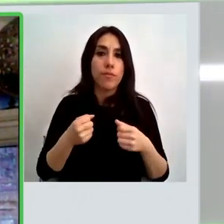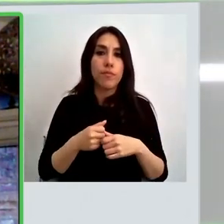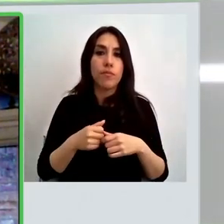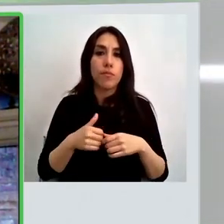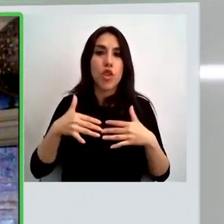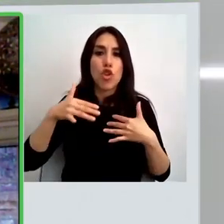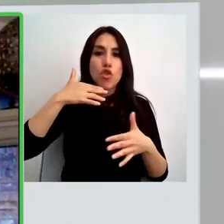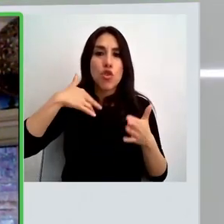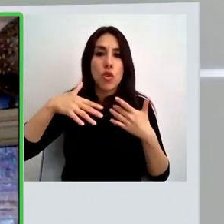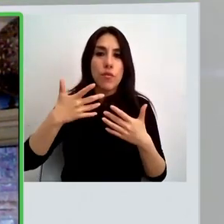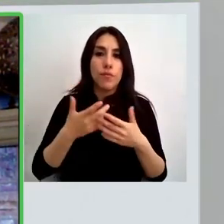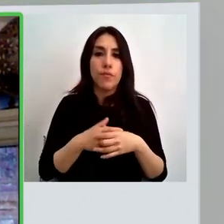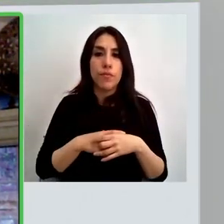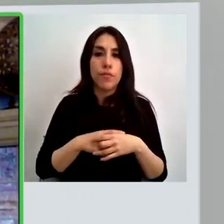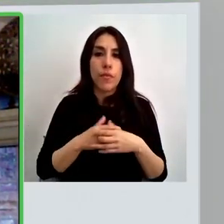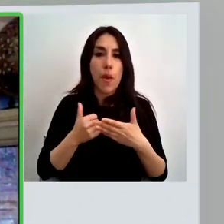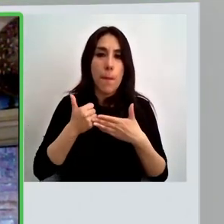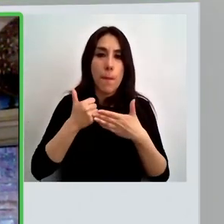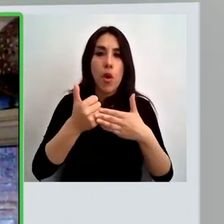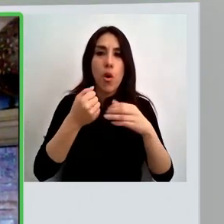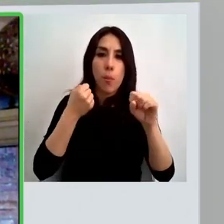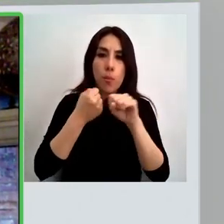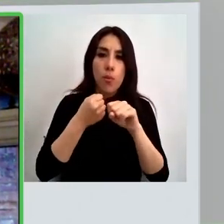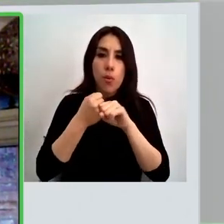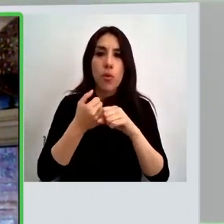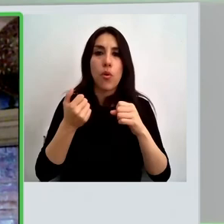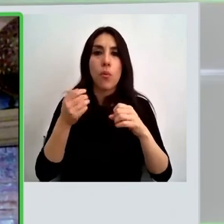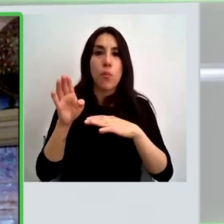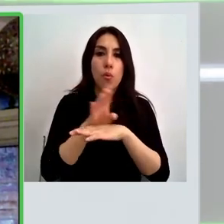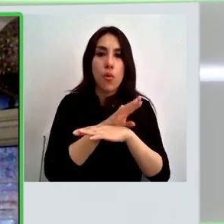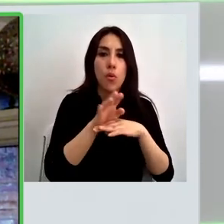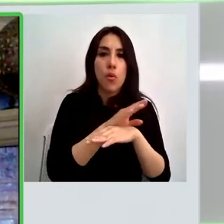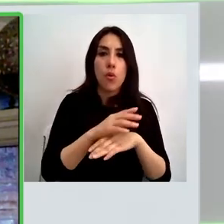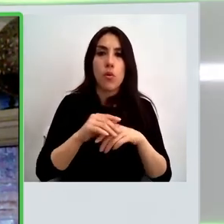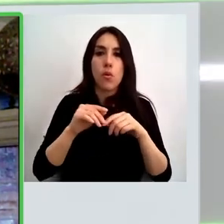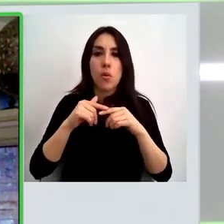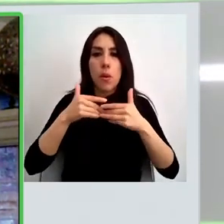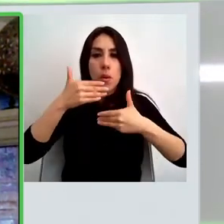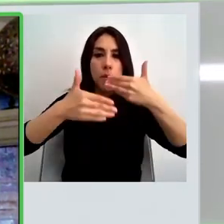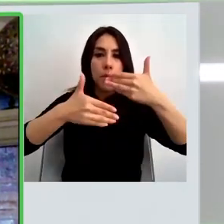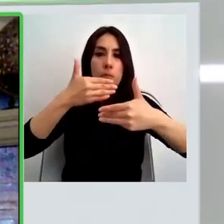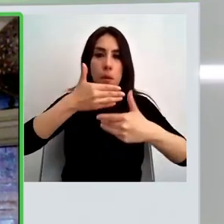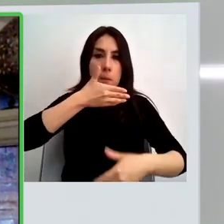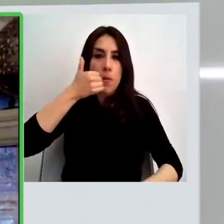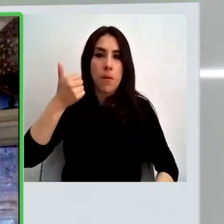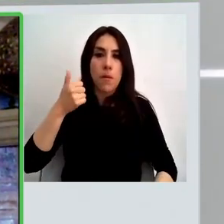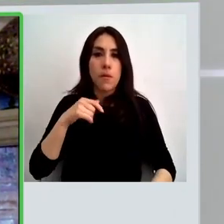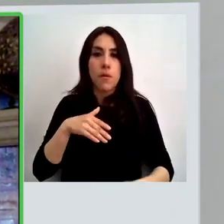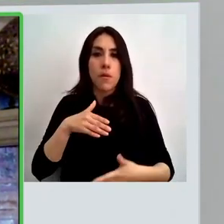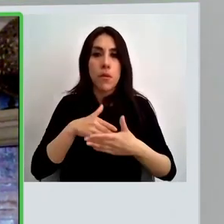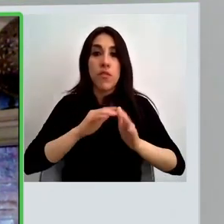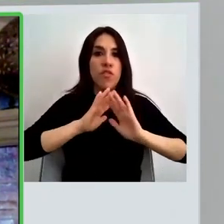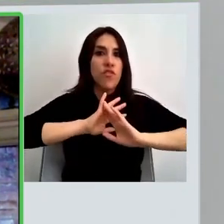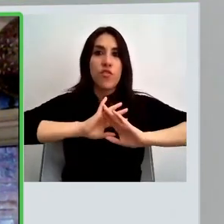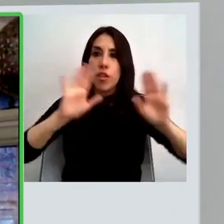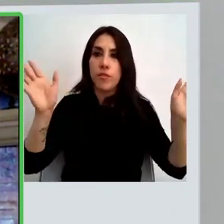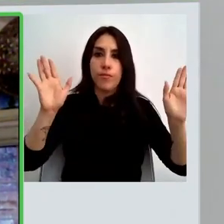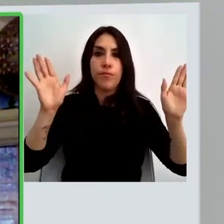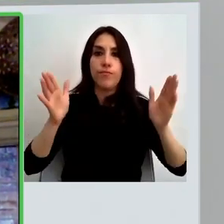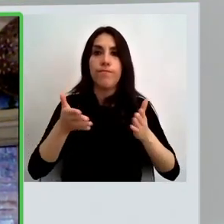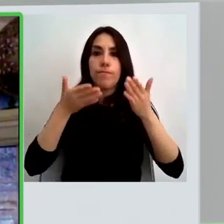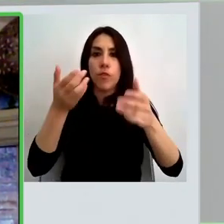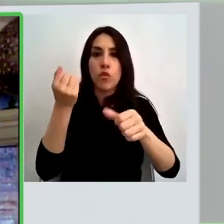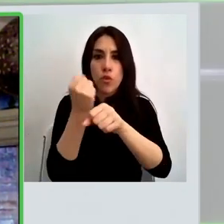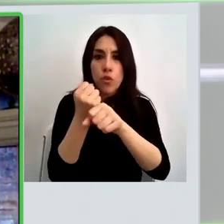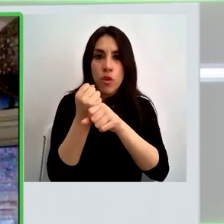organizaciones a mejorar ya eliminar las barreras para los empleados con discapacidad las que enfrentan a diario